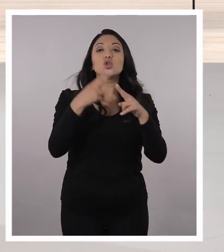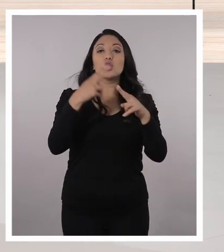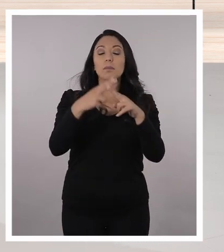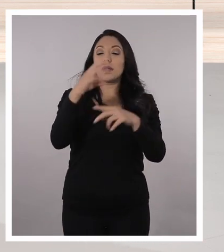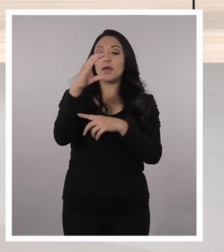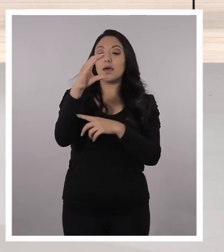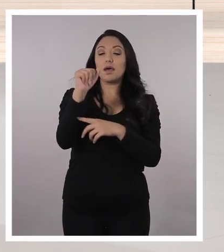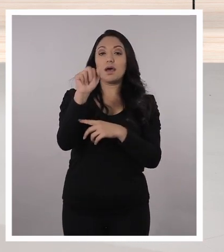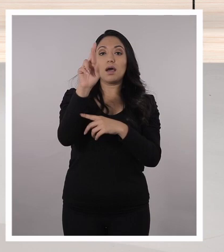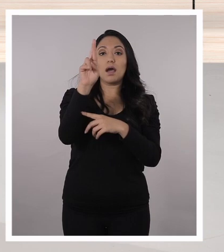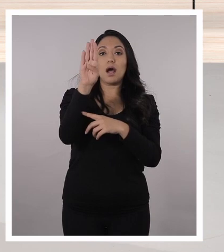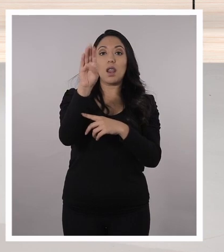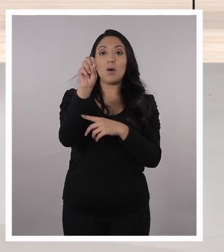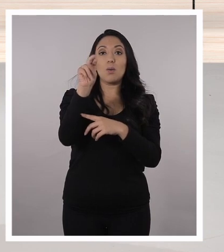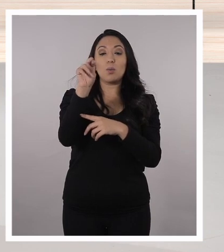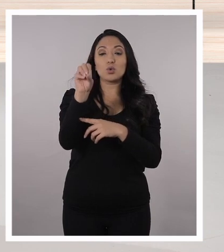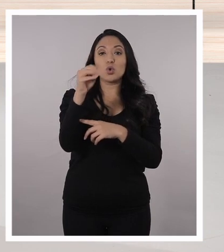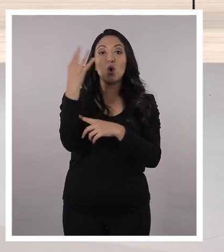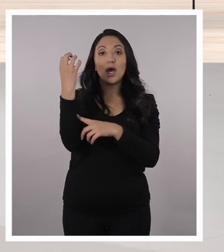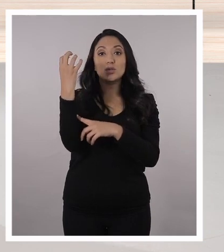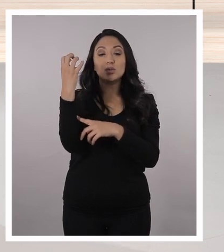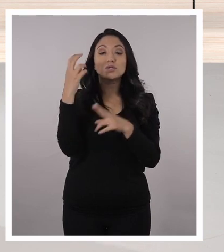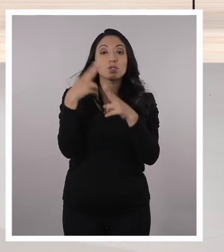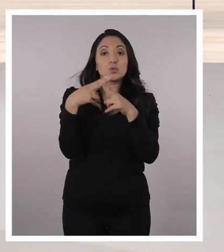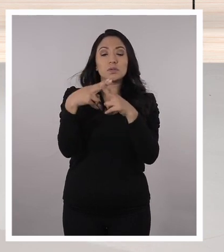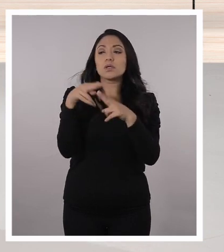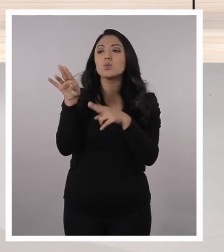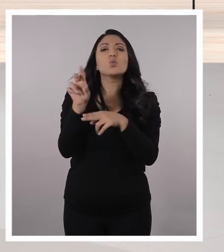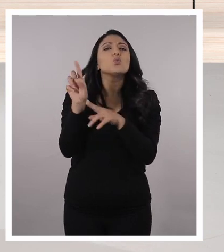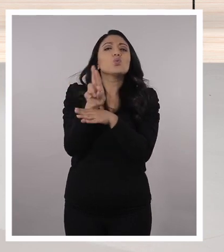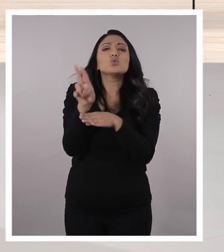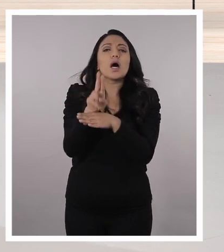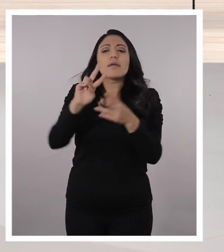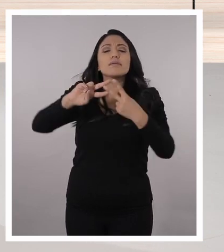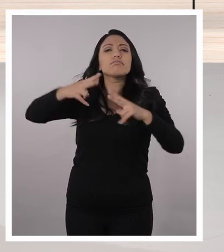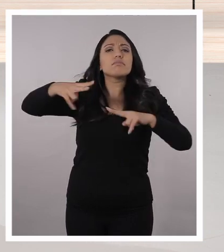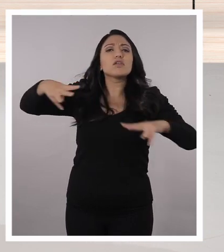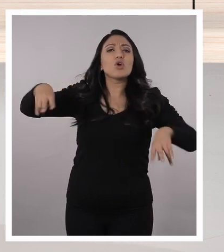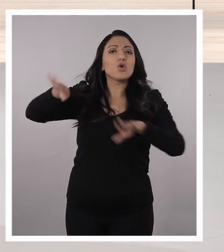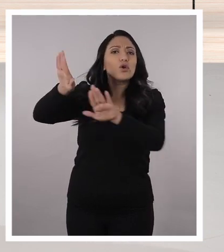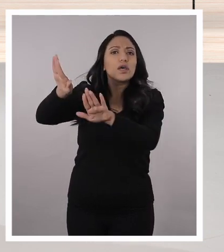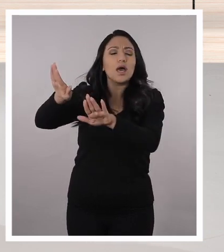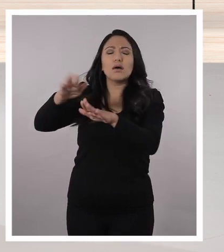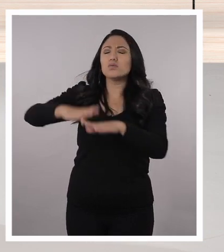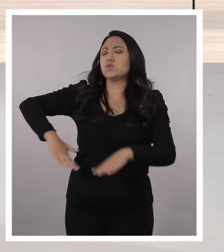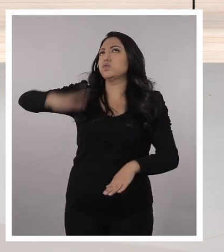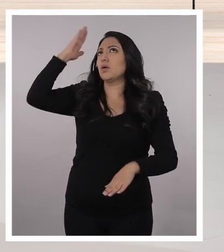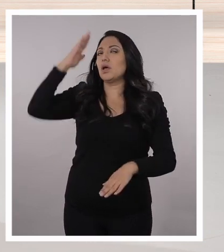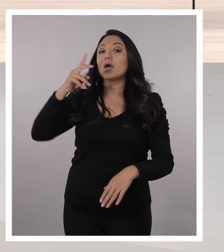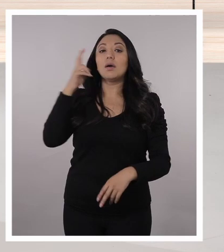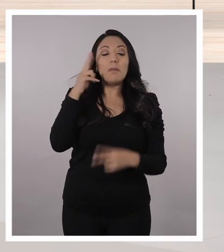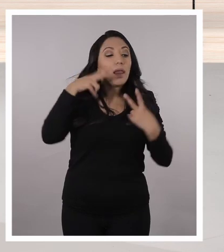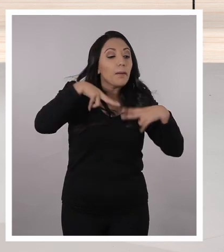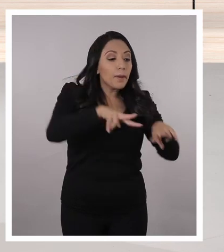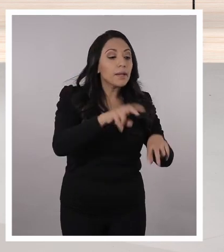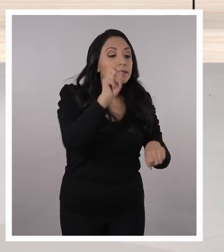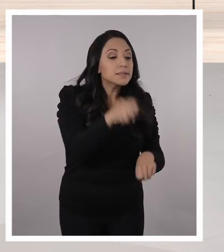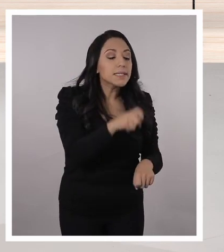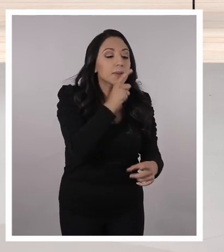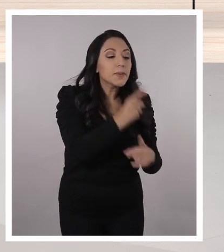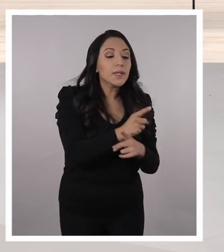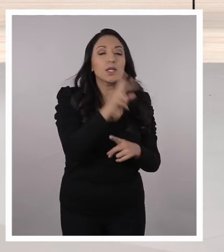14, por ejemplo, nos puede ayudar para saber si eso no es un fósil. Y en eso consiste usar tecnología o los recursos que tengamos